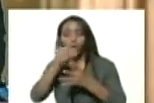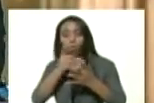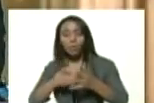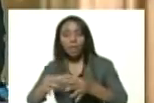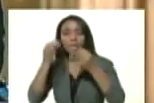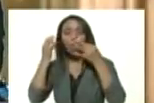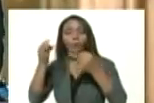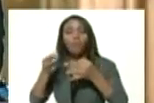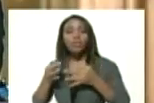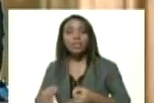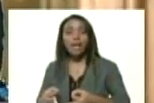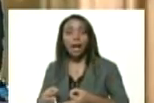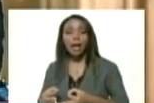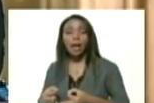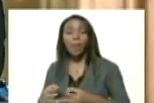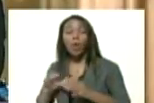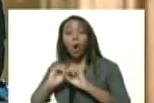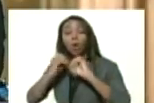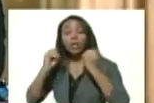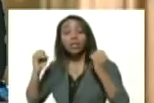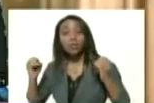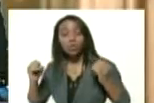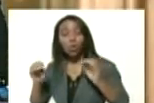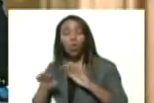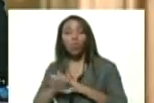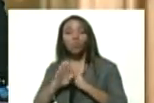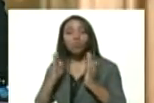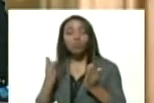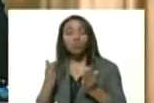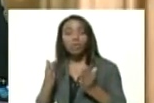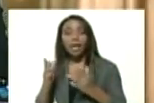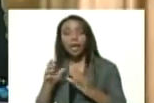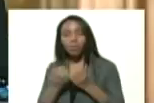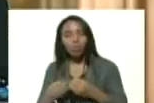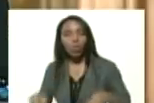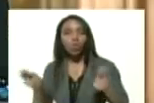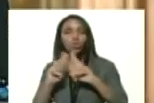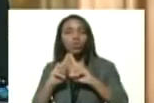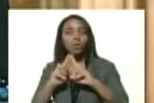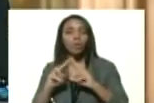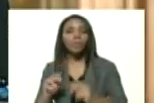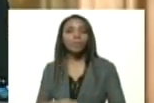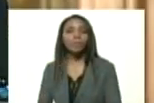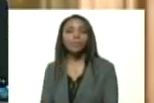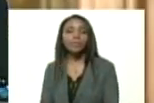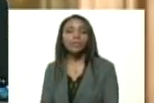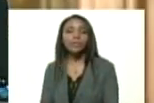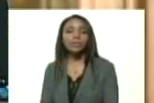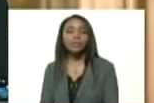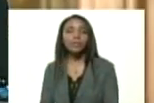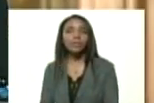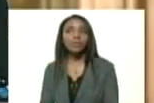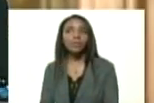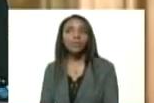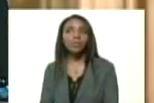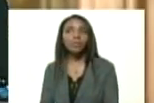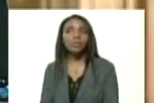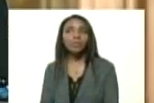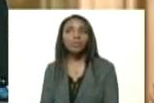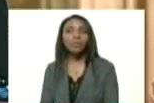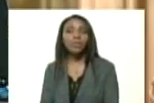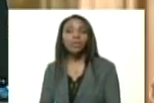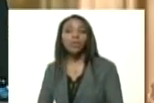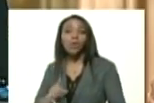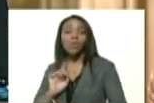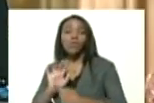oficiales por la organización de naciones unidas por el consejo de seguridad de la onu nos van a acusar